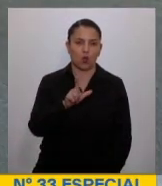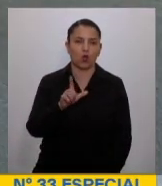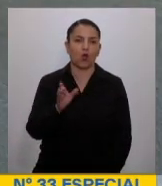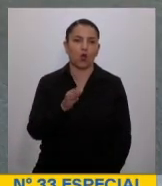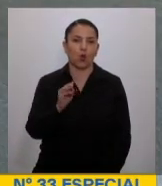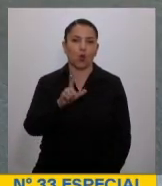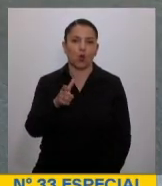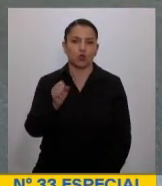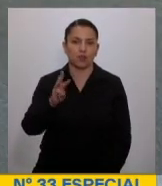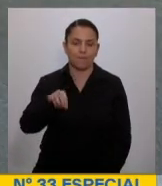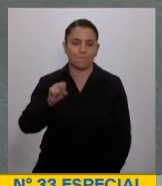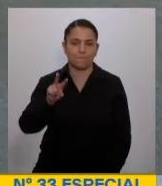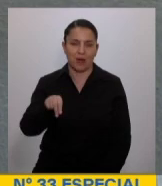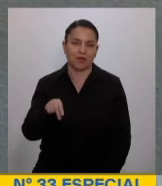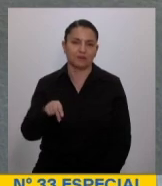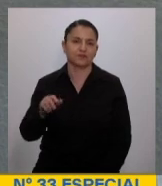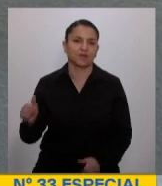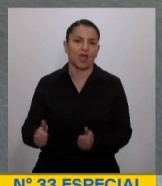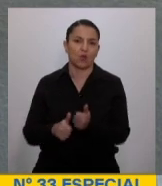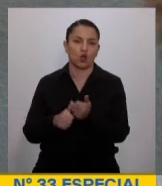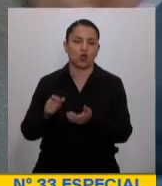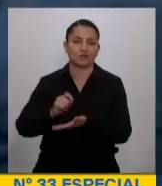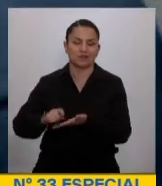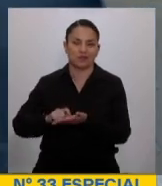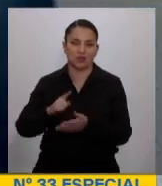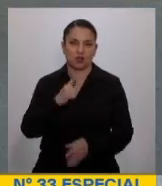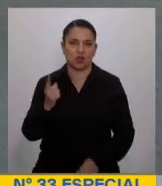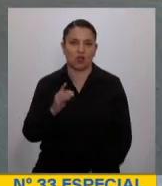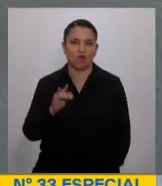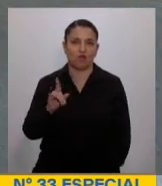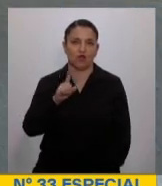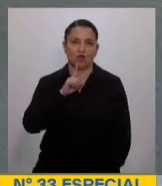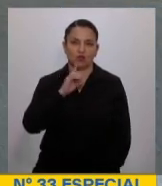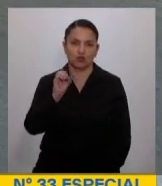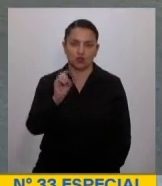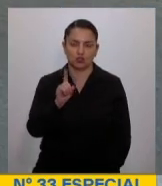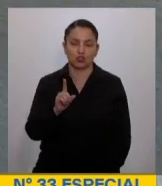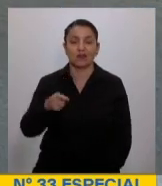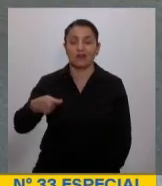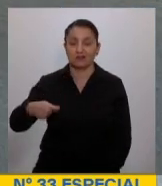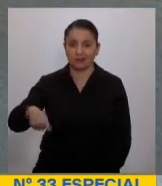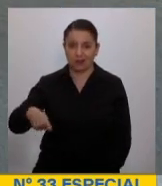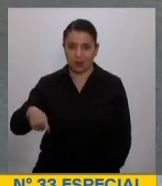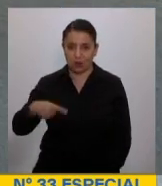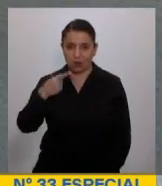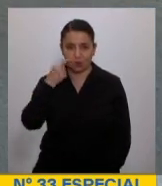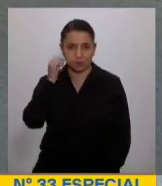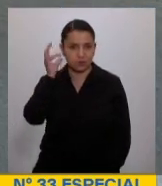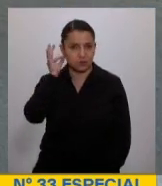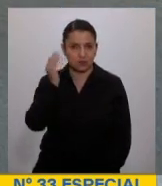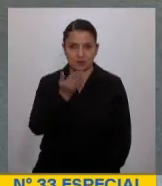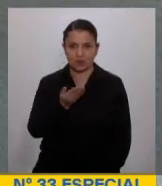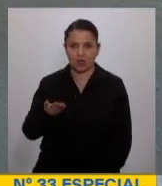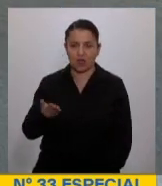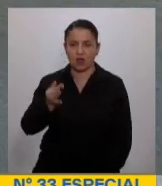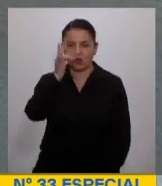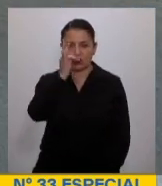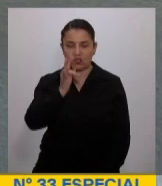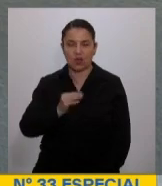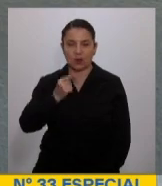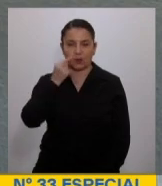prosecretario general señor Roberto gustos senadoras y senadores funcionarios y